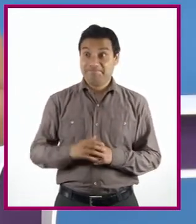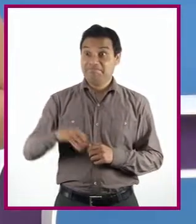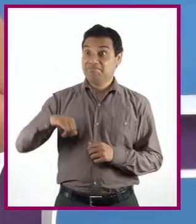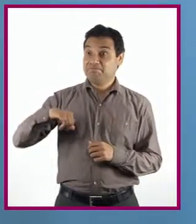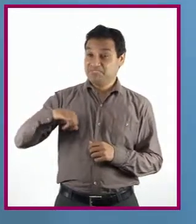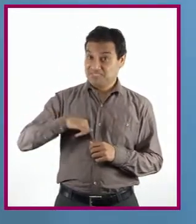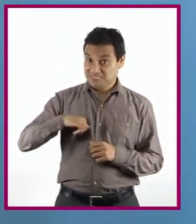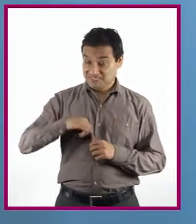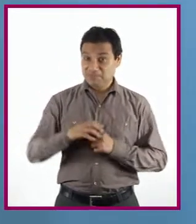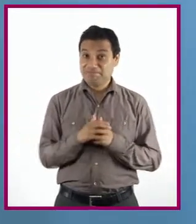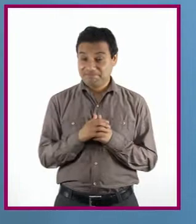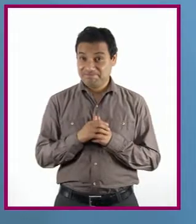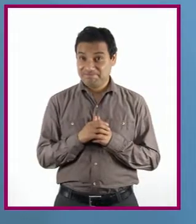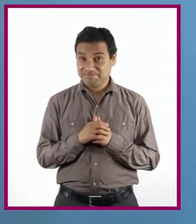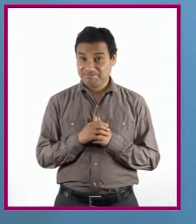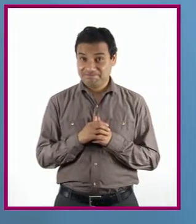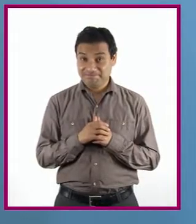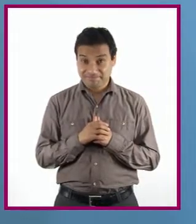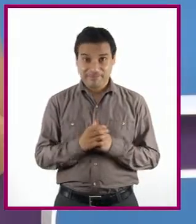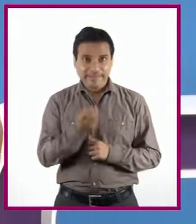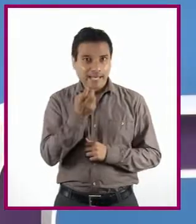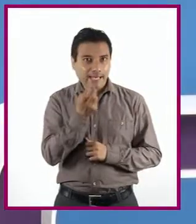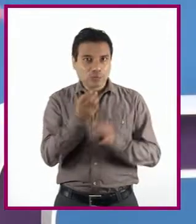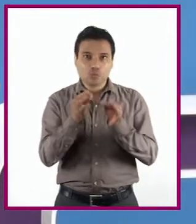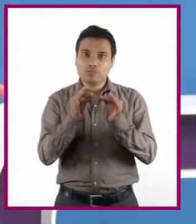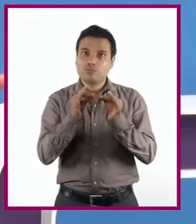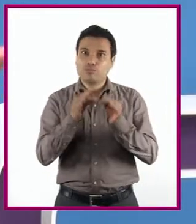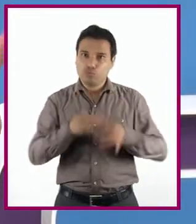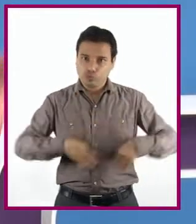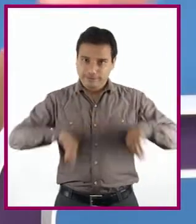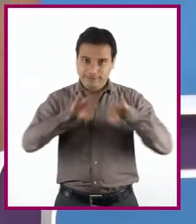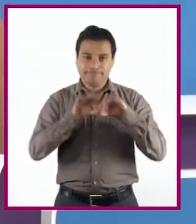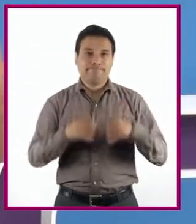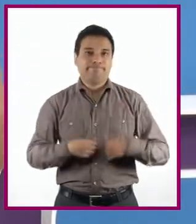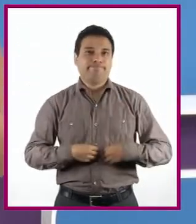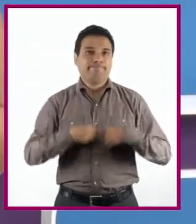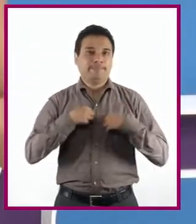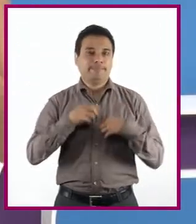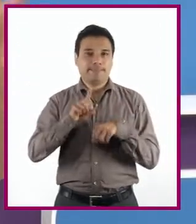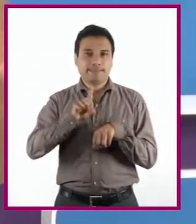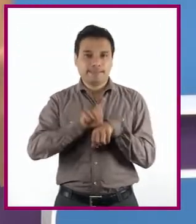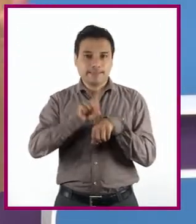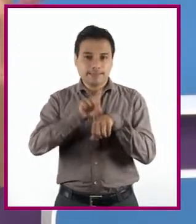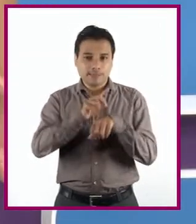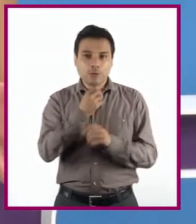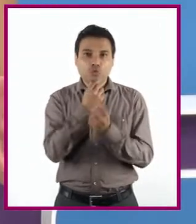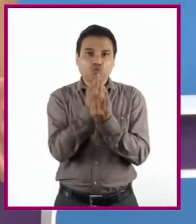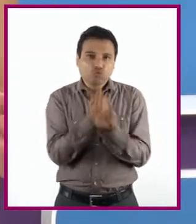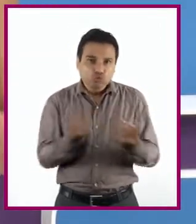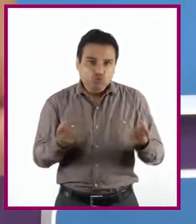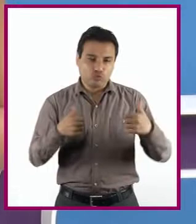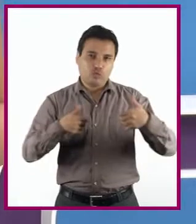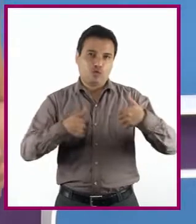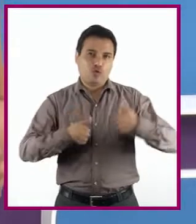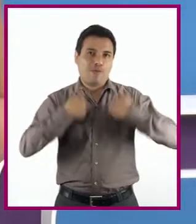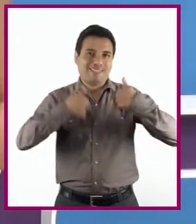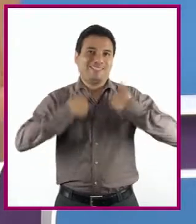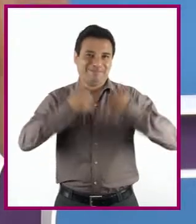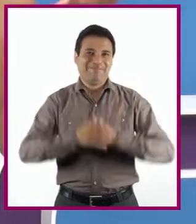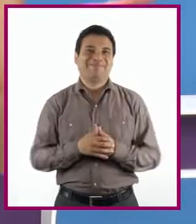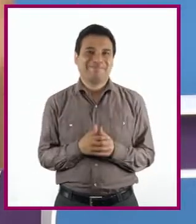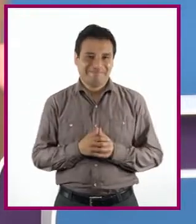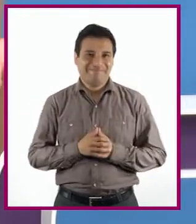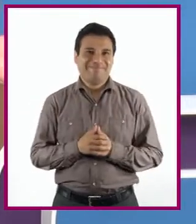interesante, maestra. Todo esto es muy importante para la vida cotidiana de las niñas, niños y adolescentes que nos